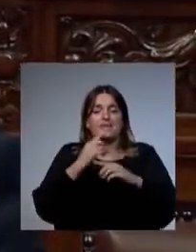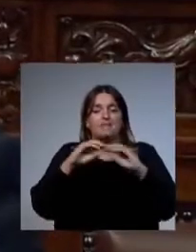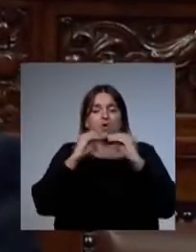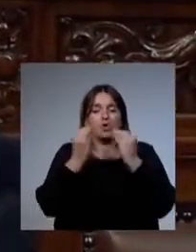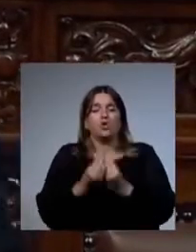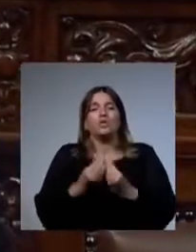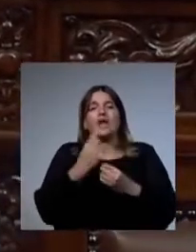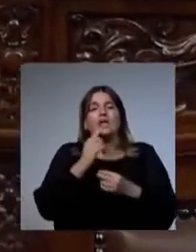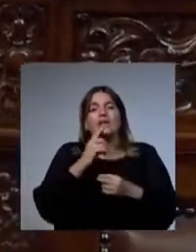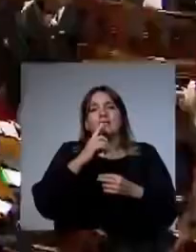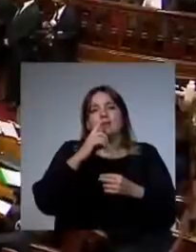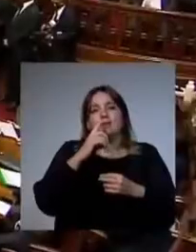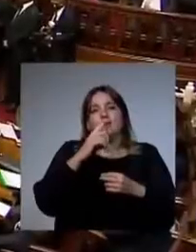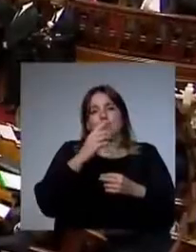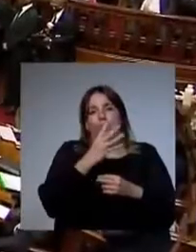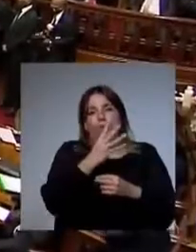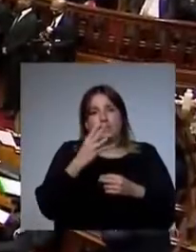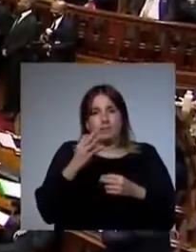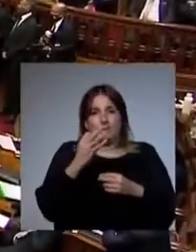142.424 jubilados.